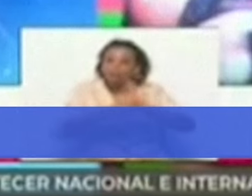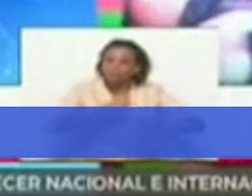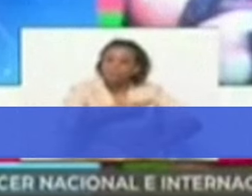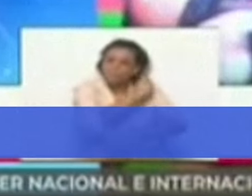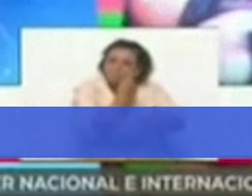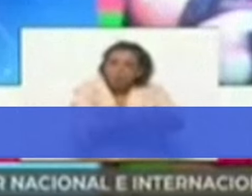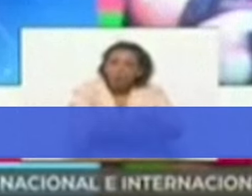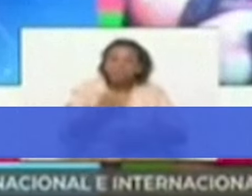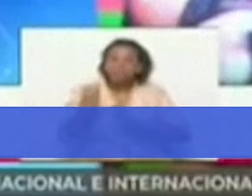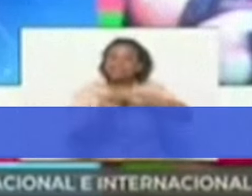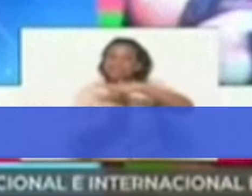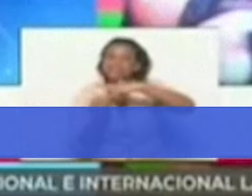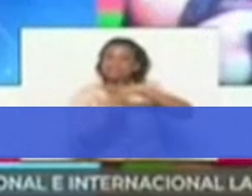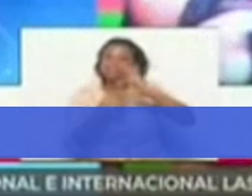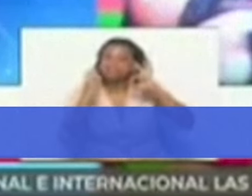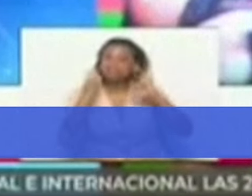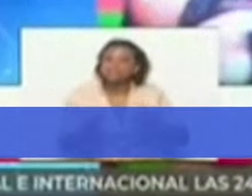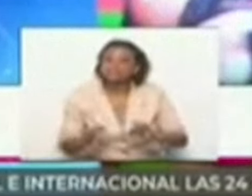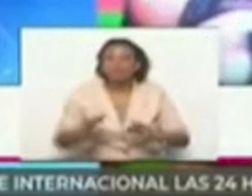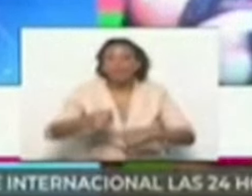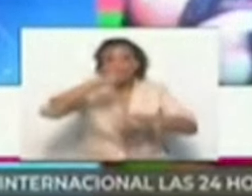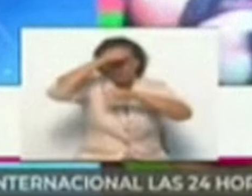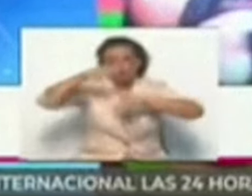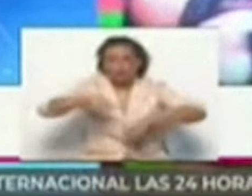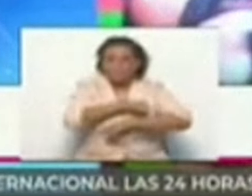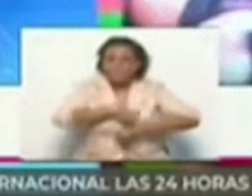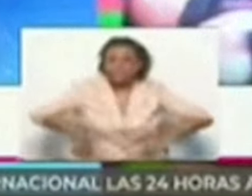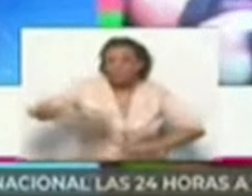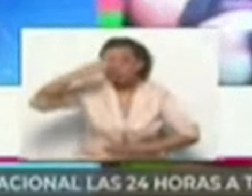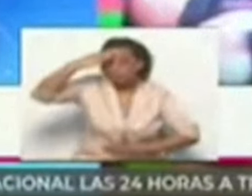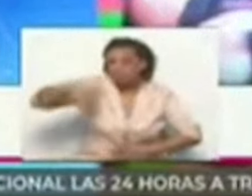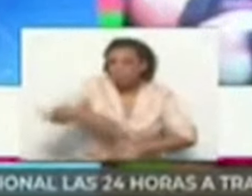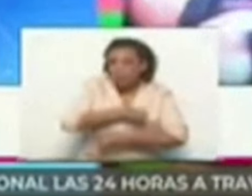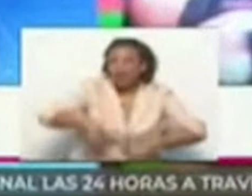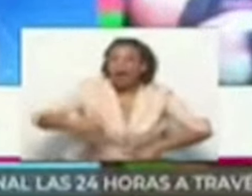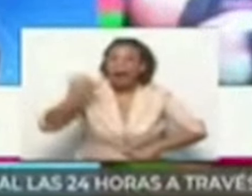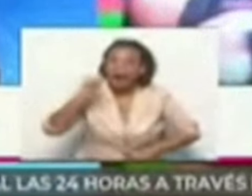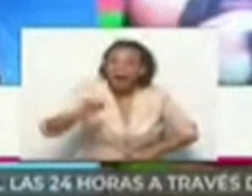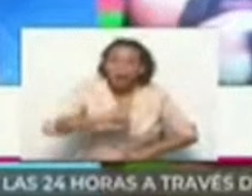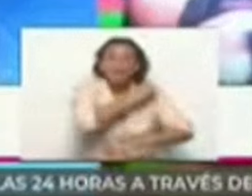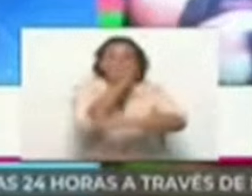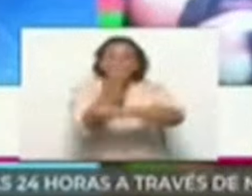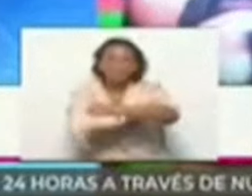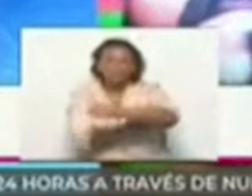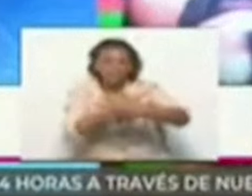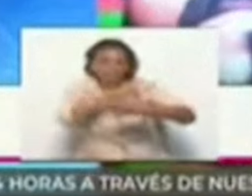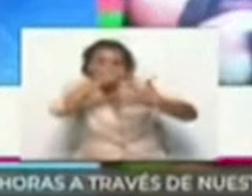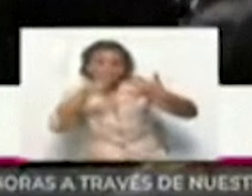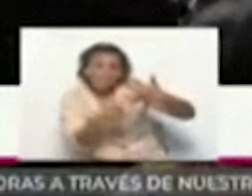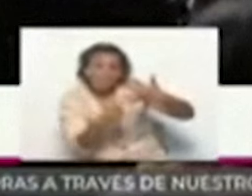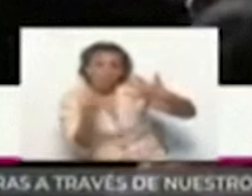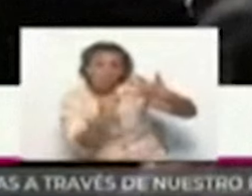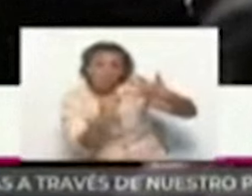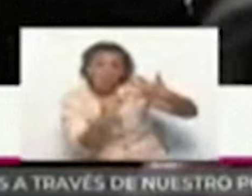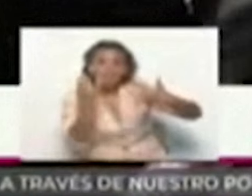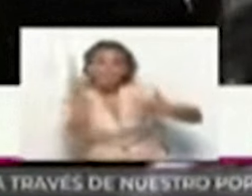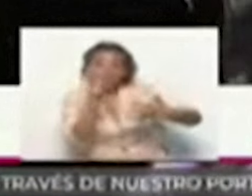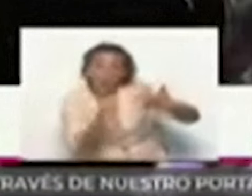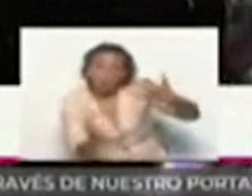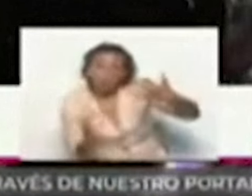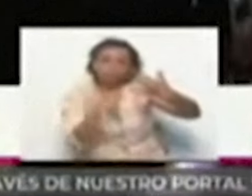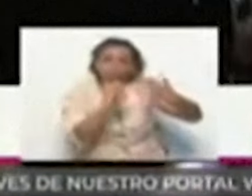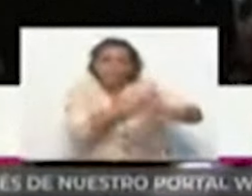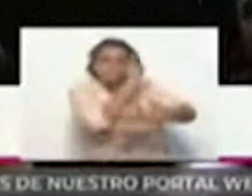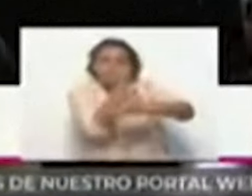fortaleza institucional de las fuerzas militares. Venezuela tiene un poder militar que la defienda. Venezuela tiene un poder